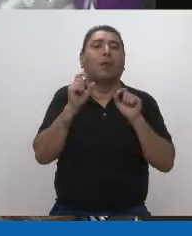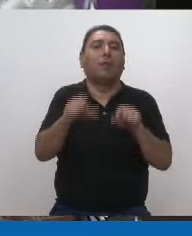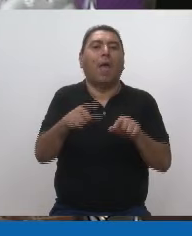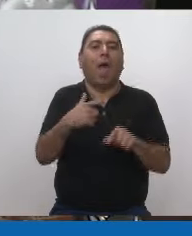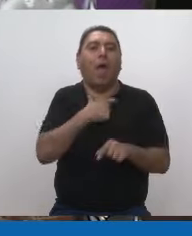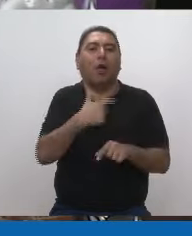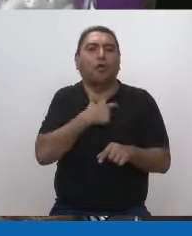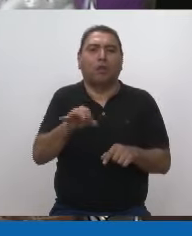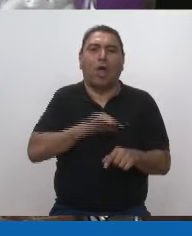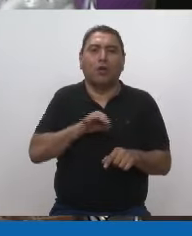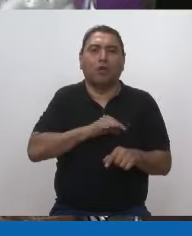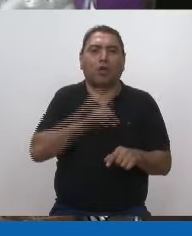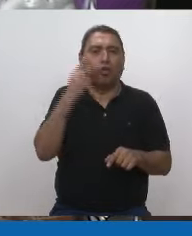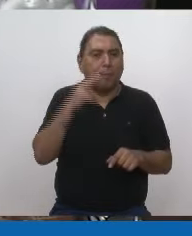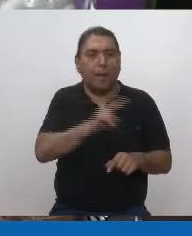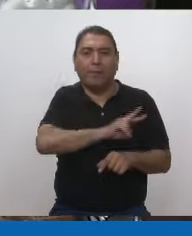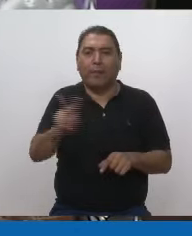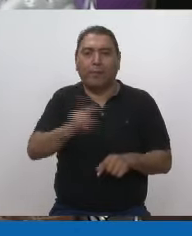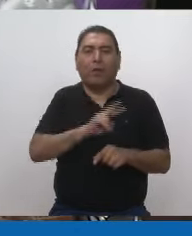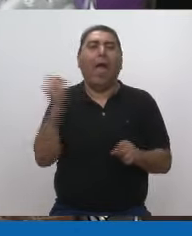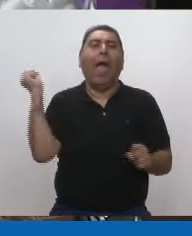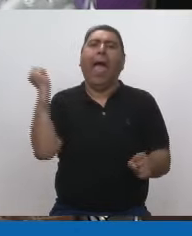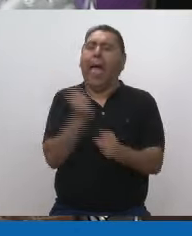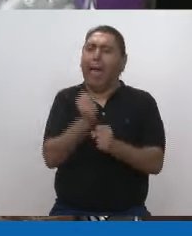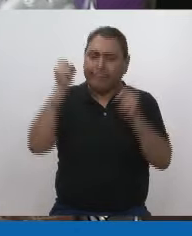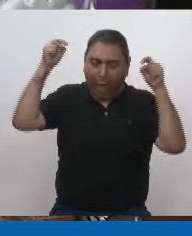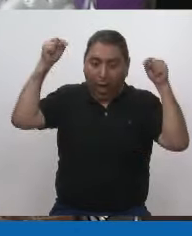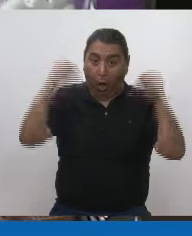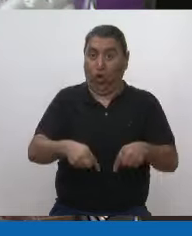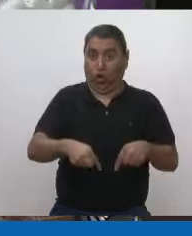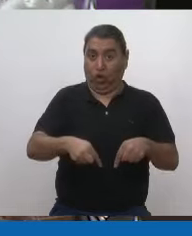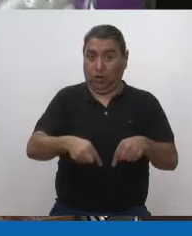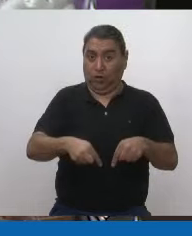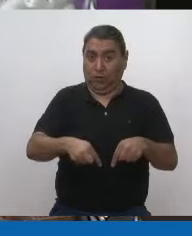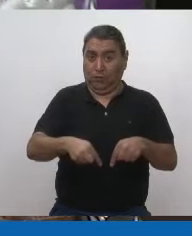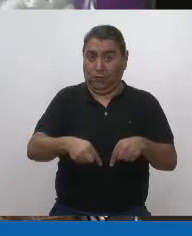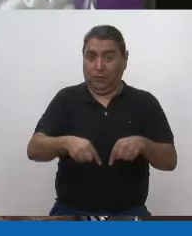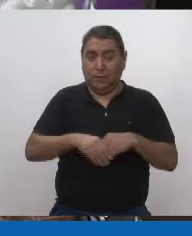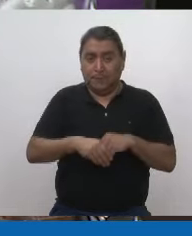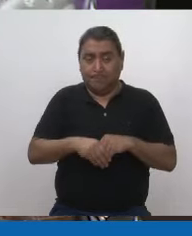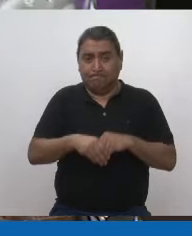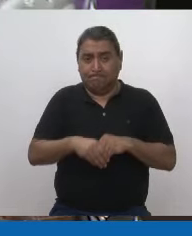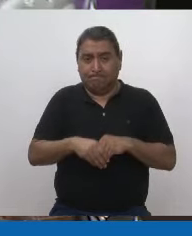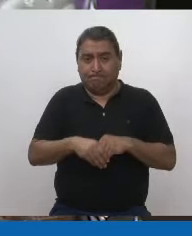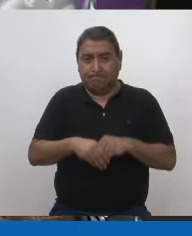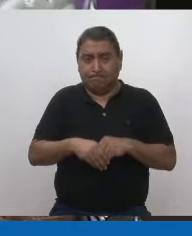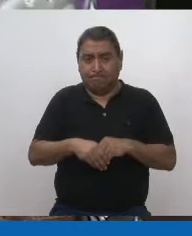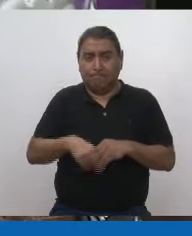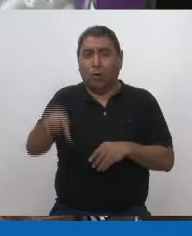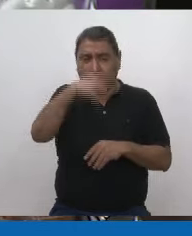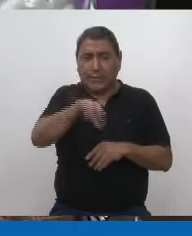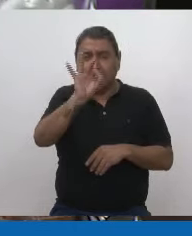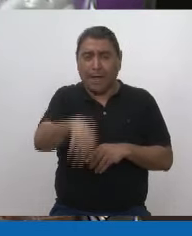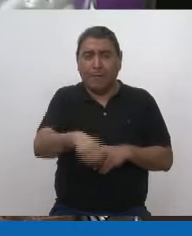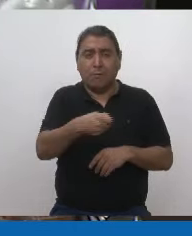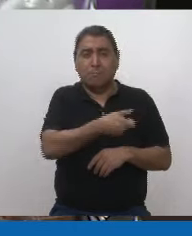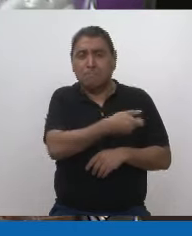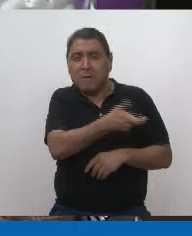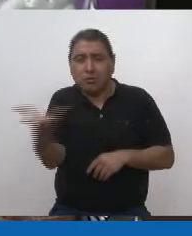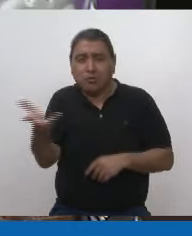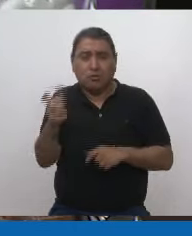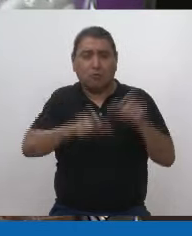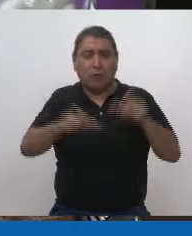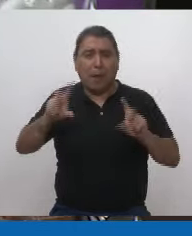agosto de 2022 hasta el día de la fecha, ¿sabe cuántos muertos hubo en mi